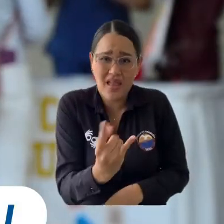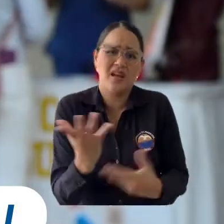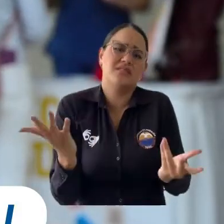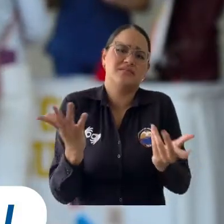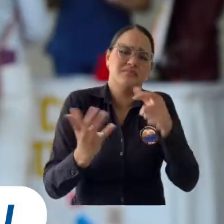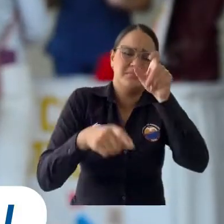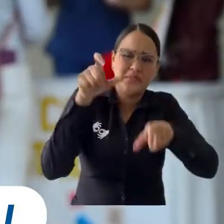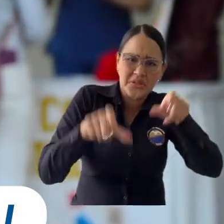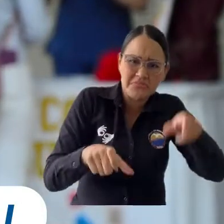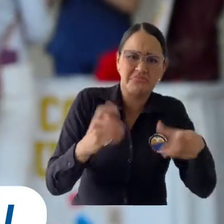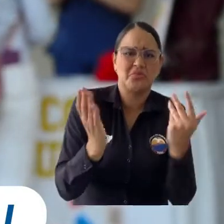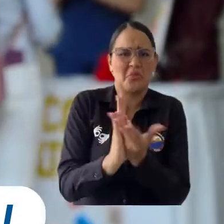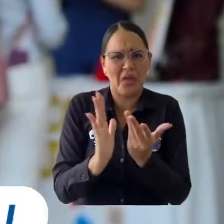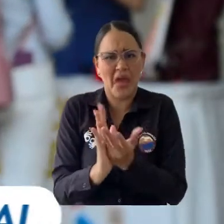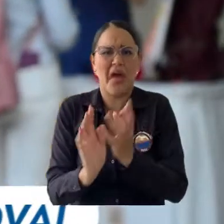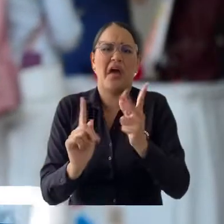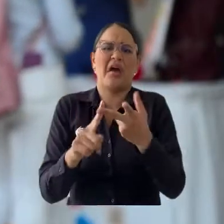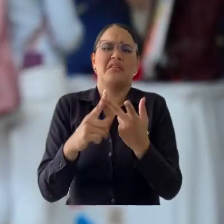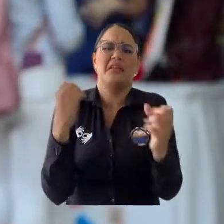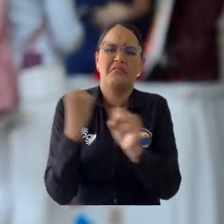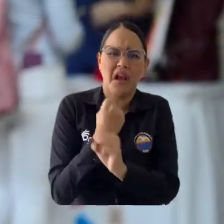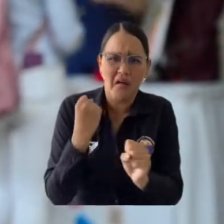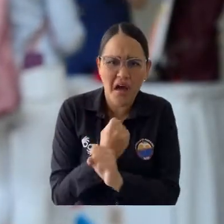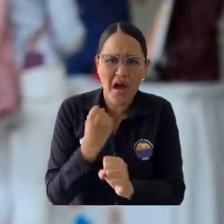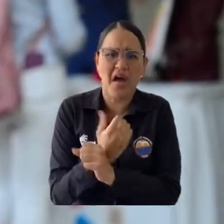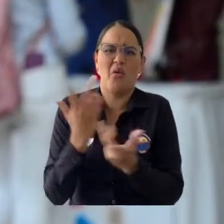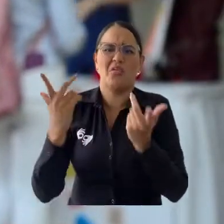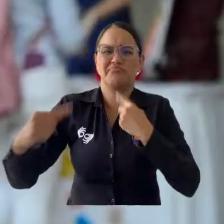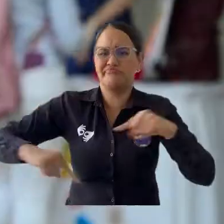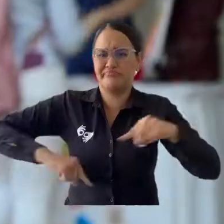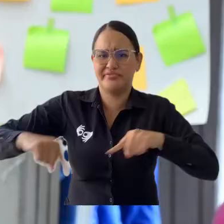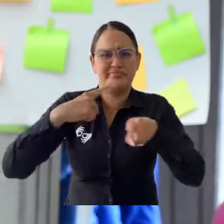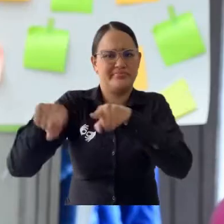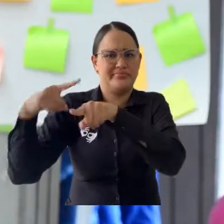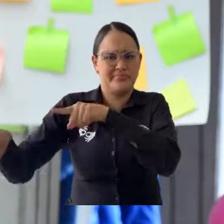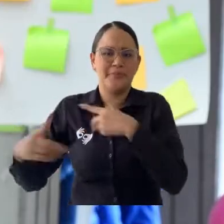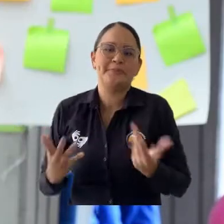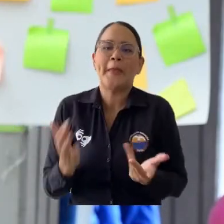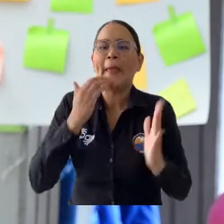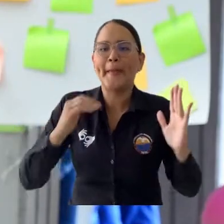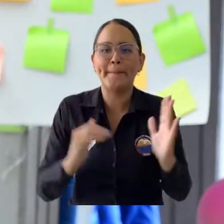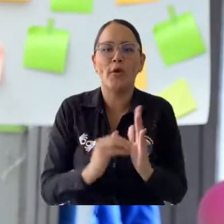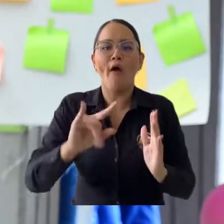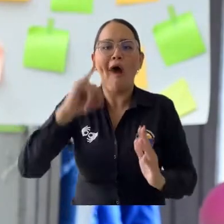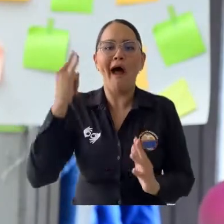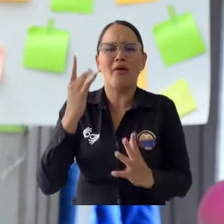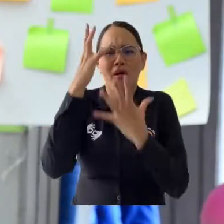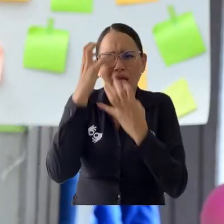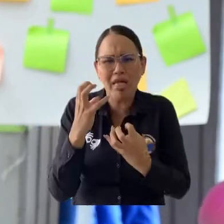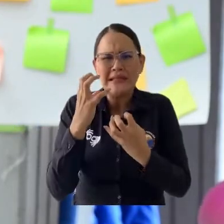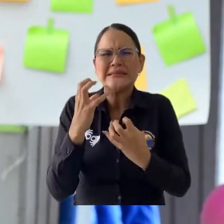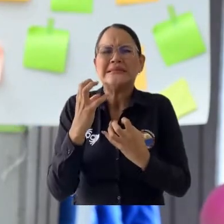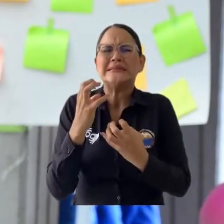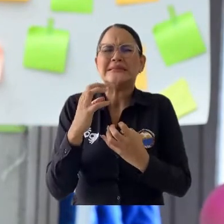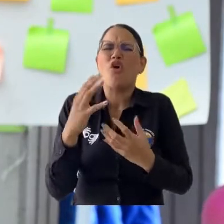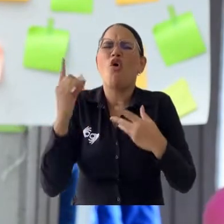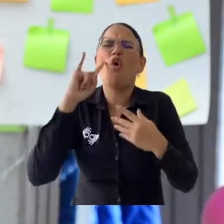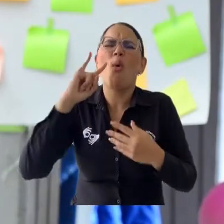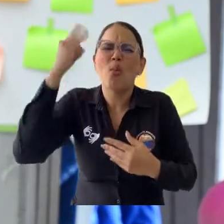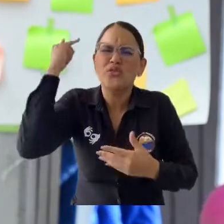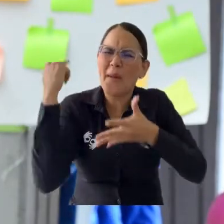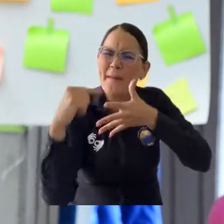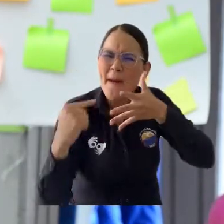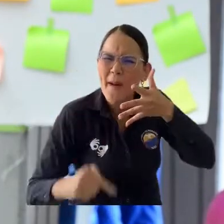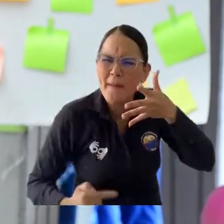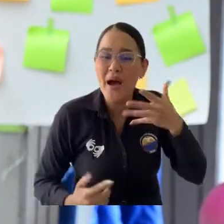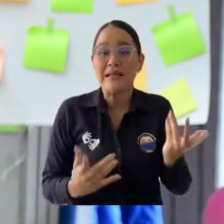para estudiantes como para funcionarios y demás trabajadores de nuestra alma mater. ¿Cuáles son los síntomas de la depresión? ¿Cómo podemos ayudar a las